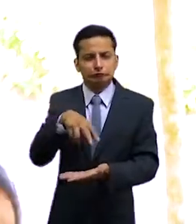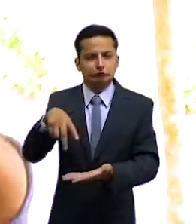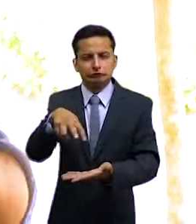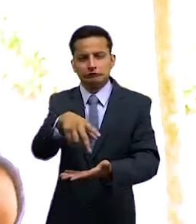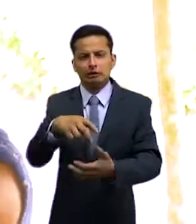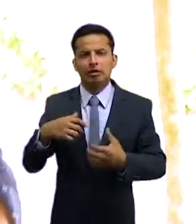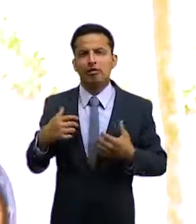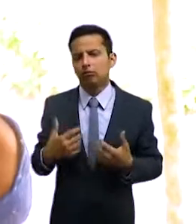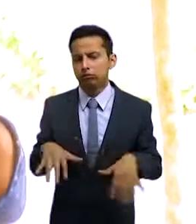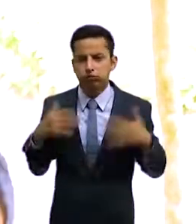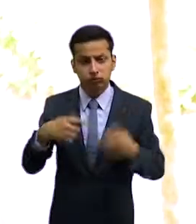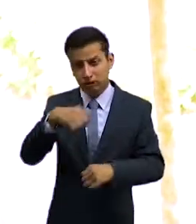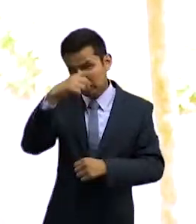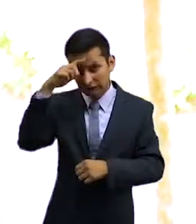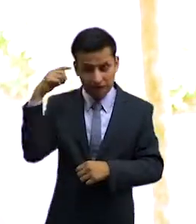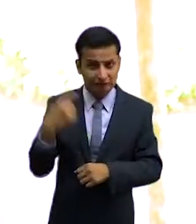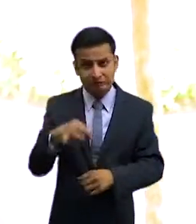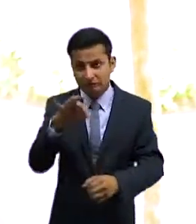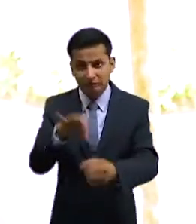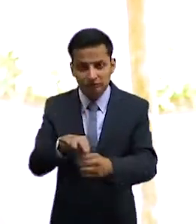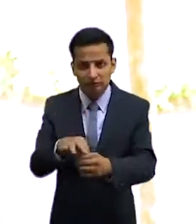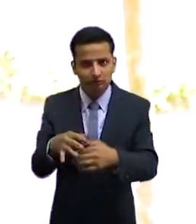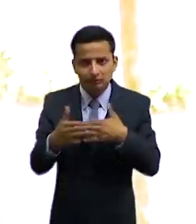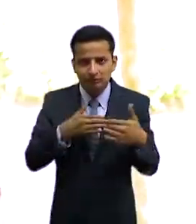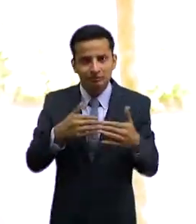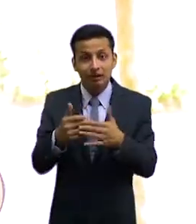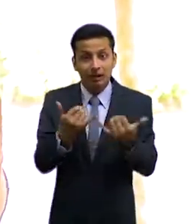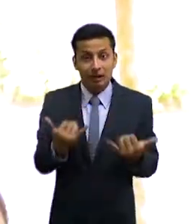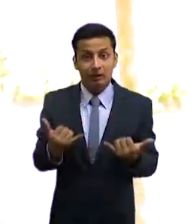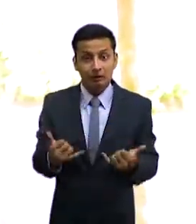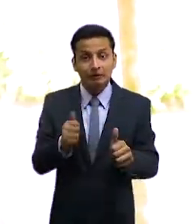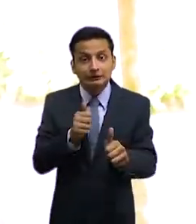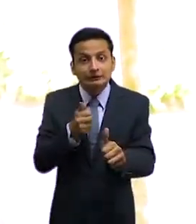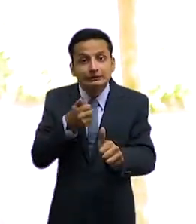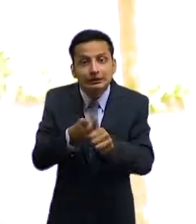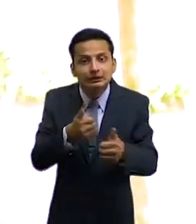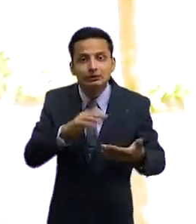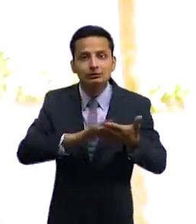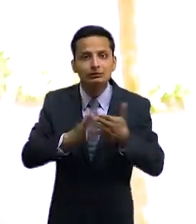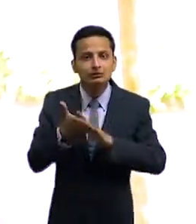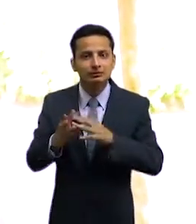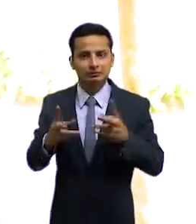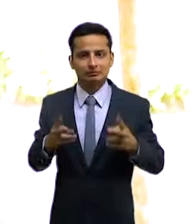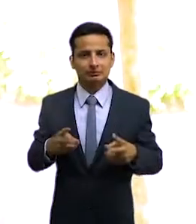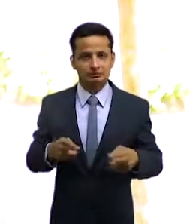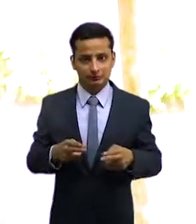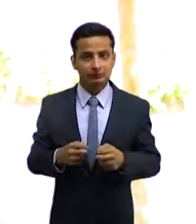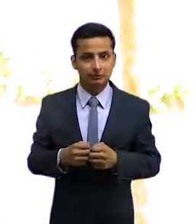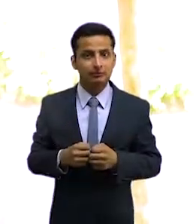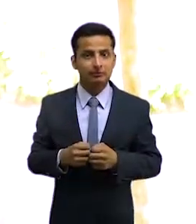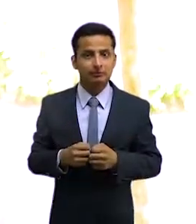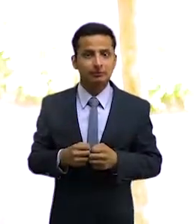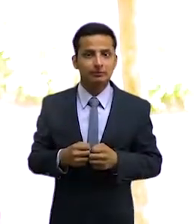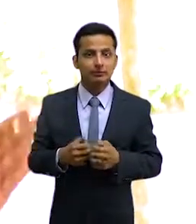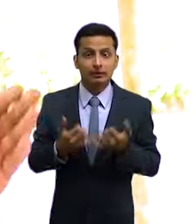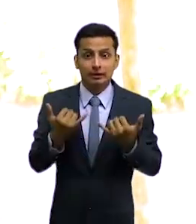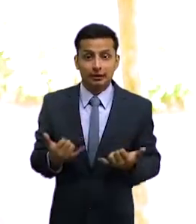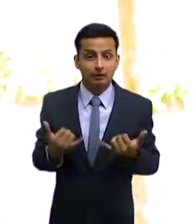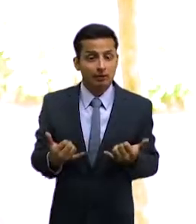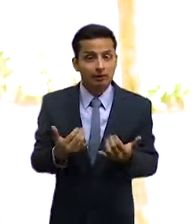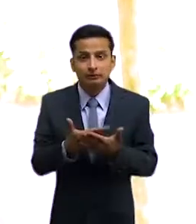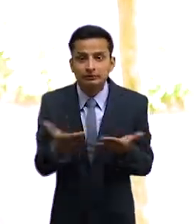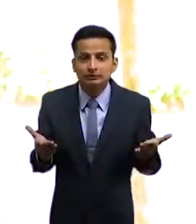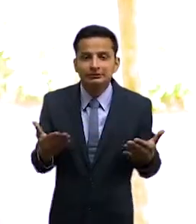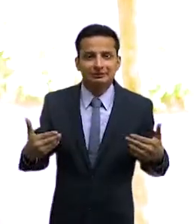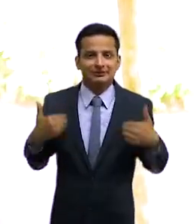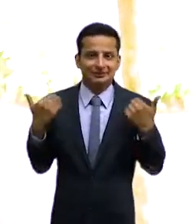que caminaban, que sufrían mucho para sufragar, ahora tienen el mismo recinto electoral en misma comunidad. Y